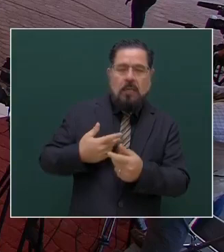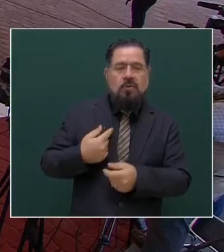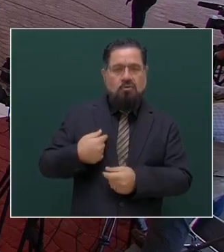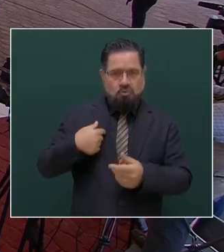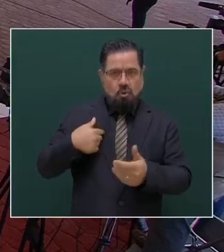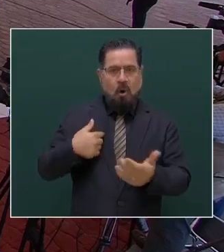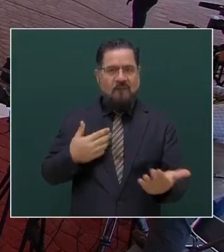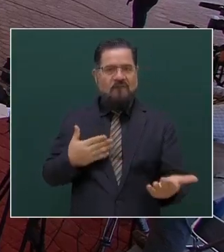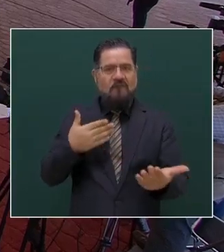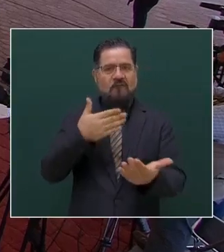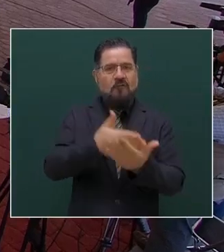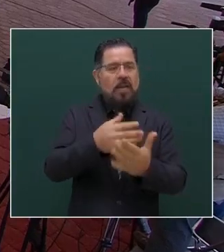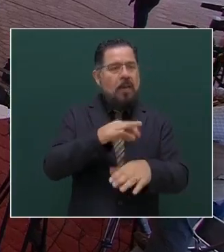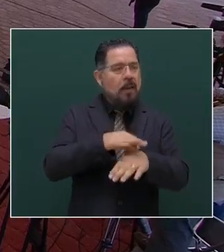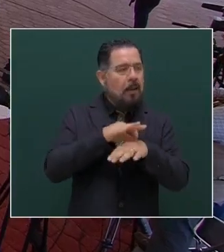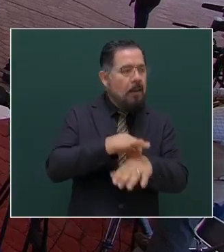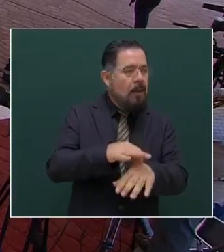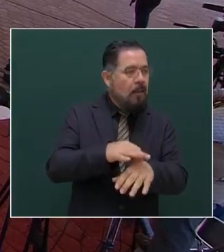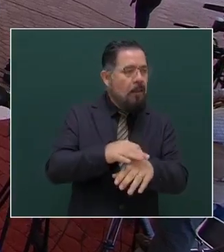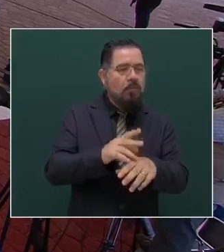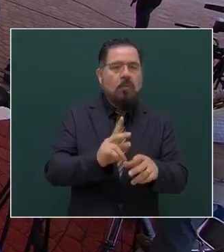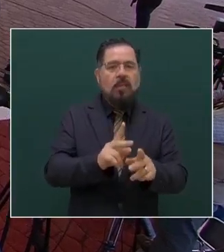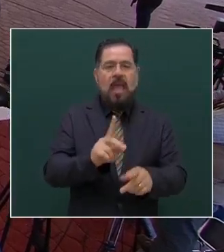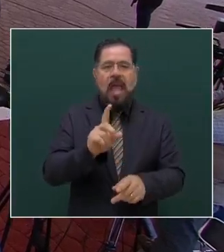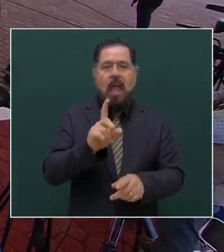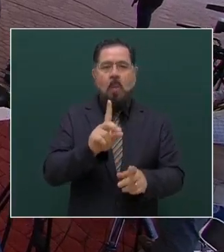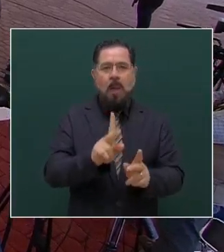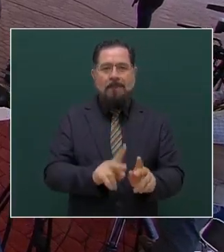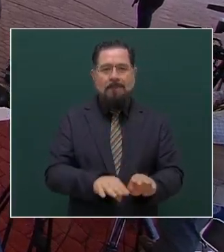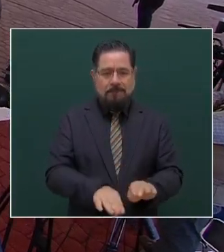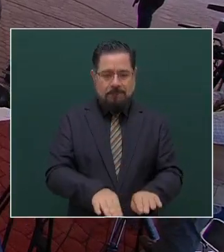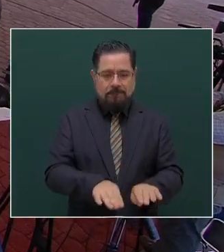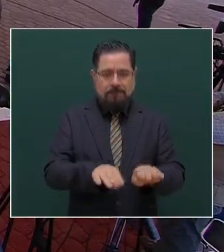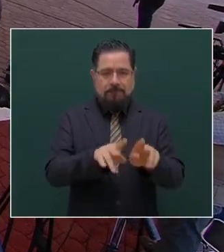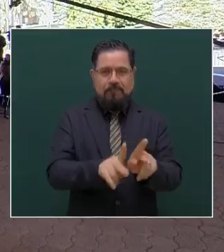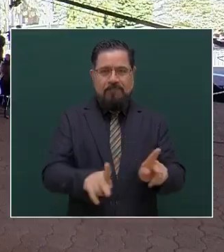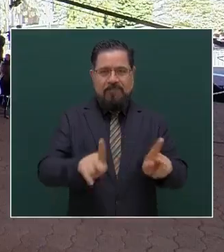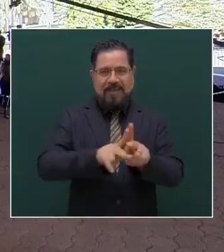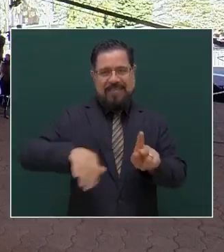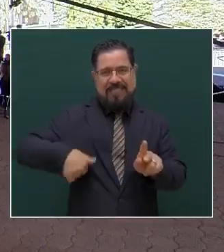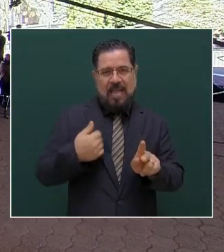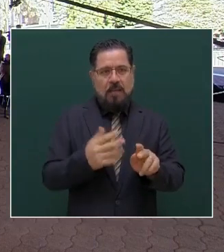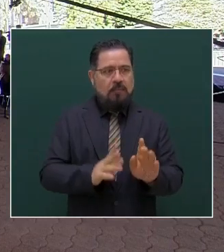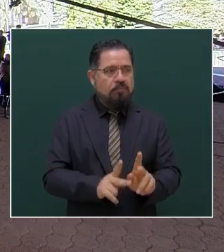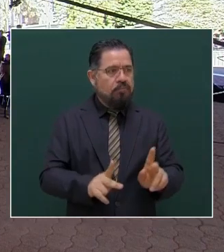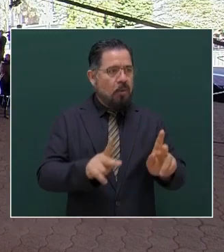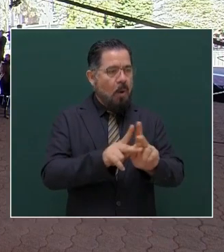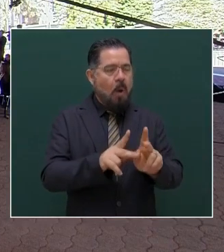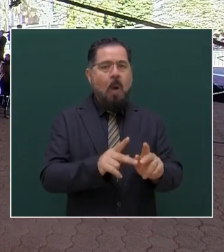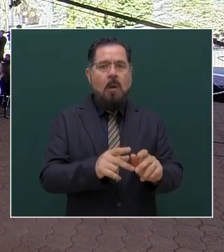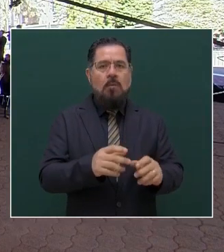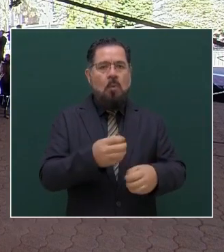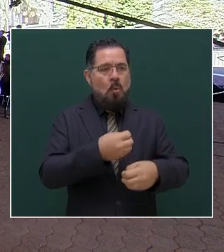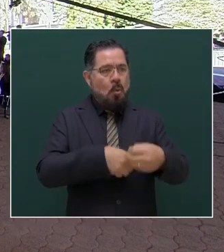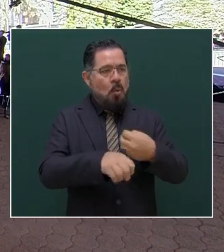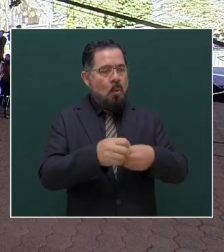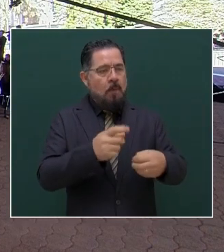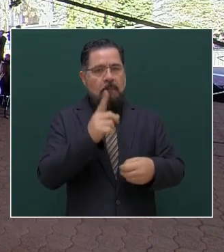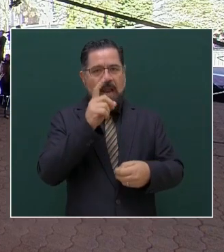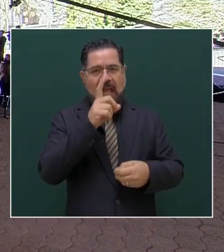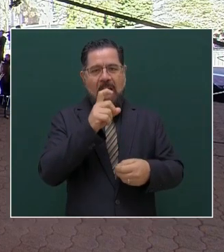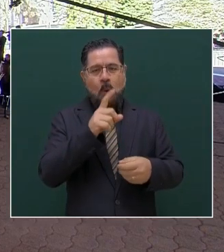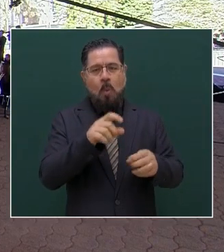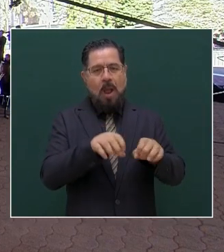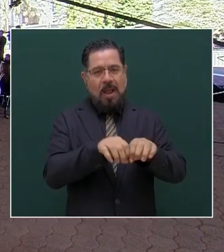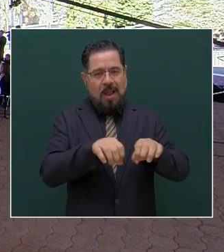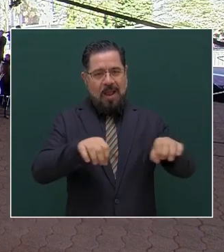chequé en la presa la obra de toma del acueducto yaqui, es una obra impresionante.